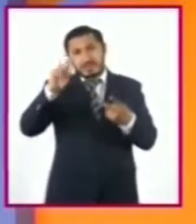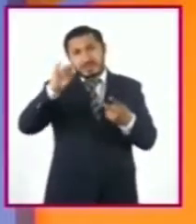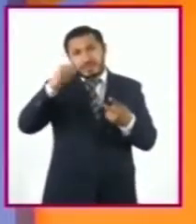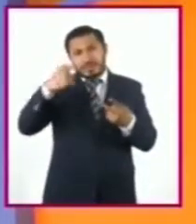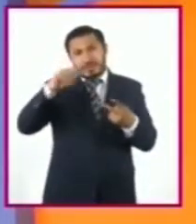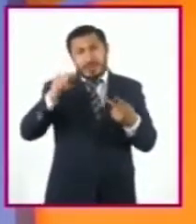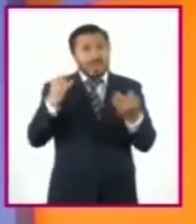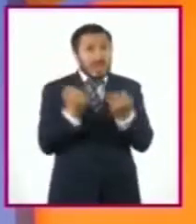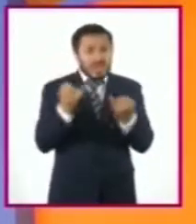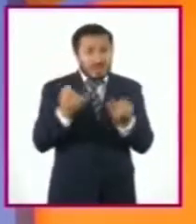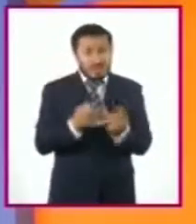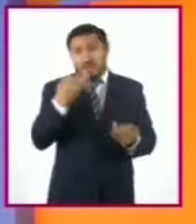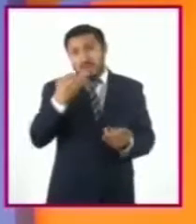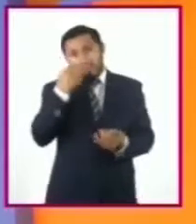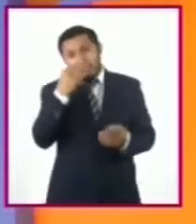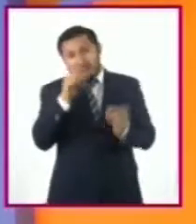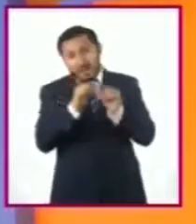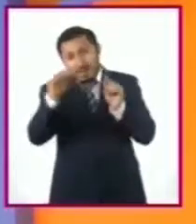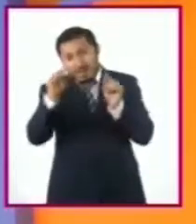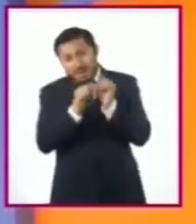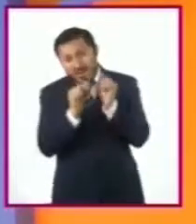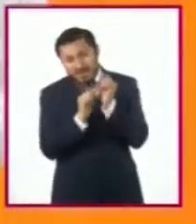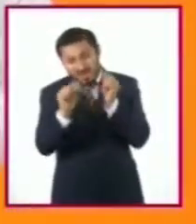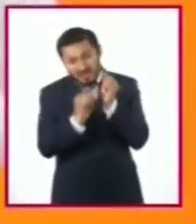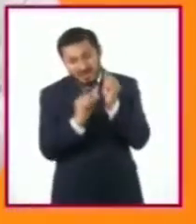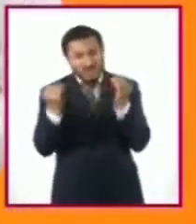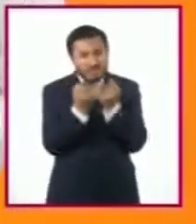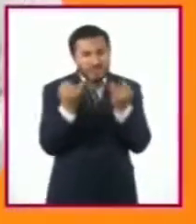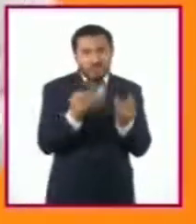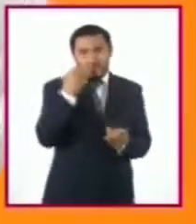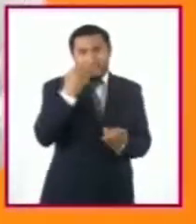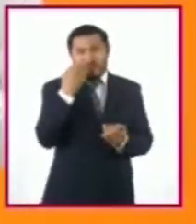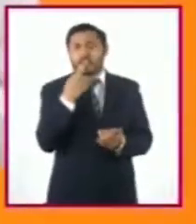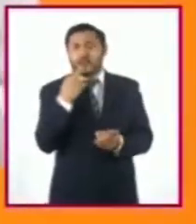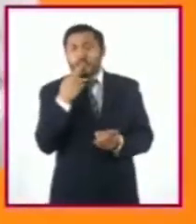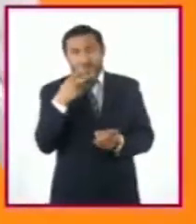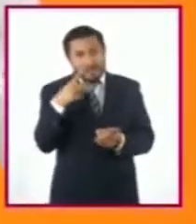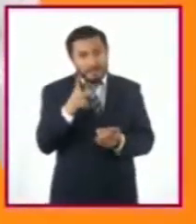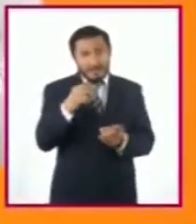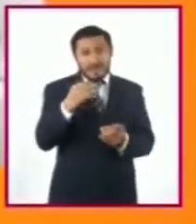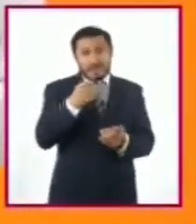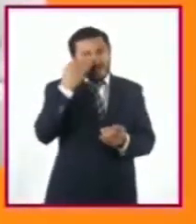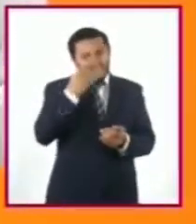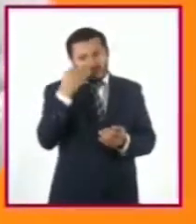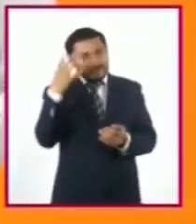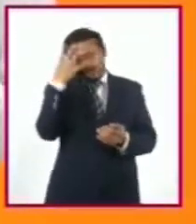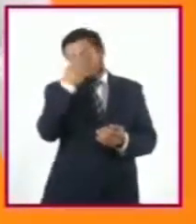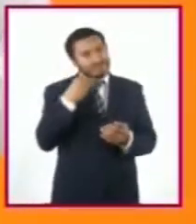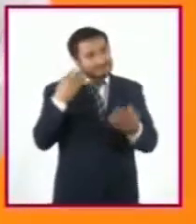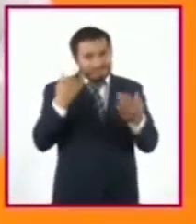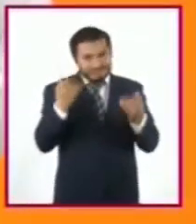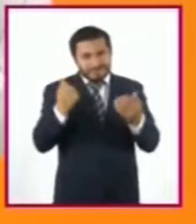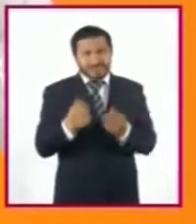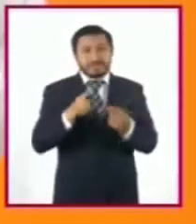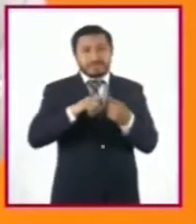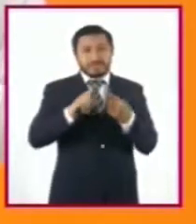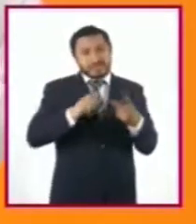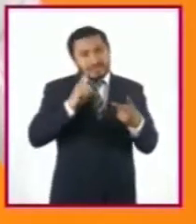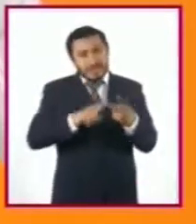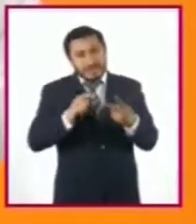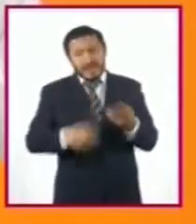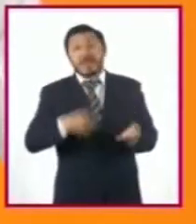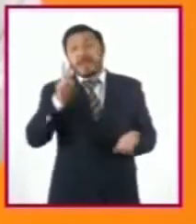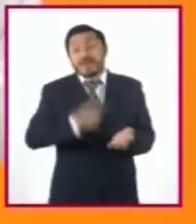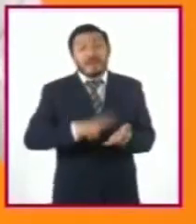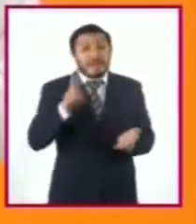son también plantas con espinas, como la rosa, pero sin una flor tan bonita. Segundo, los valores